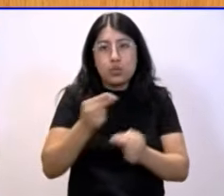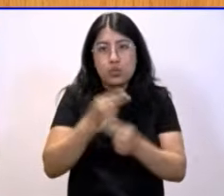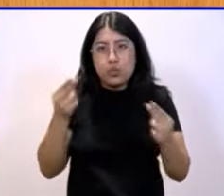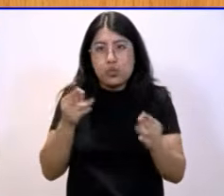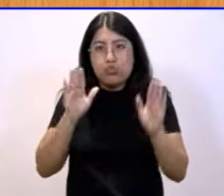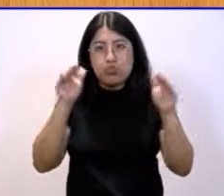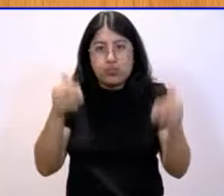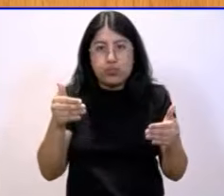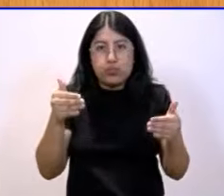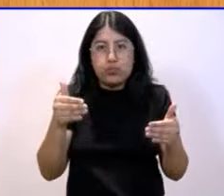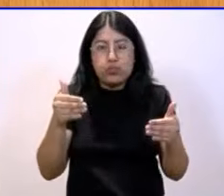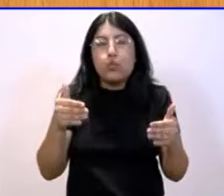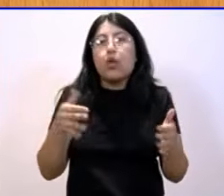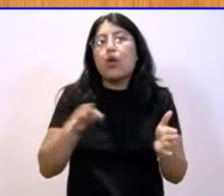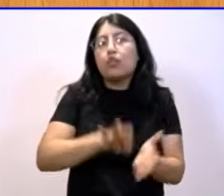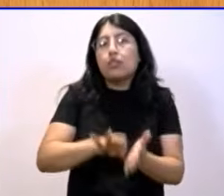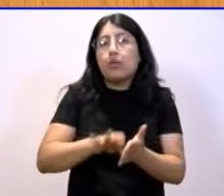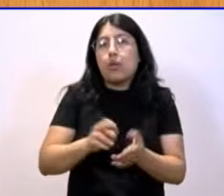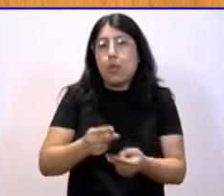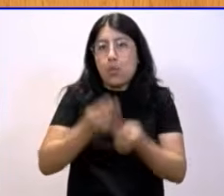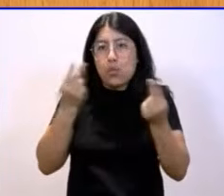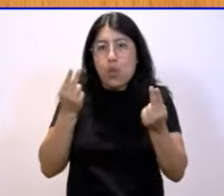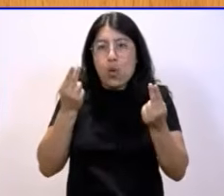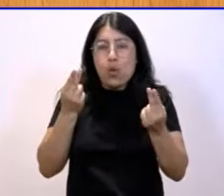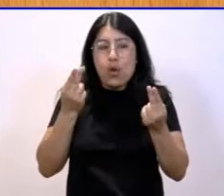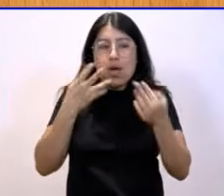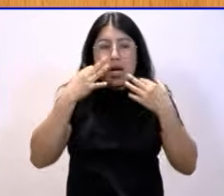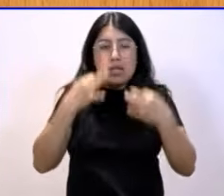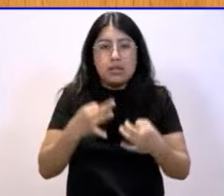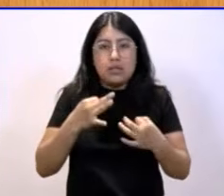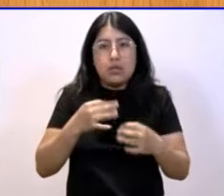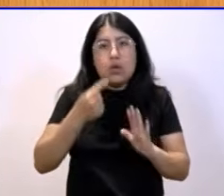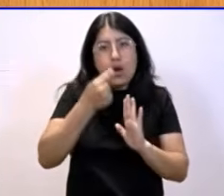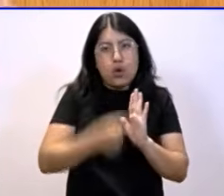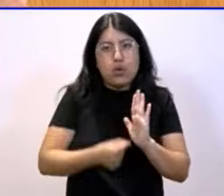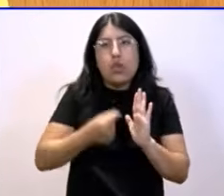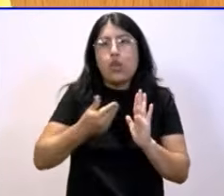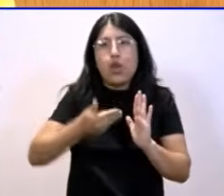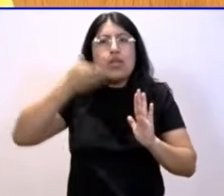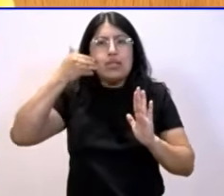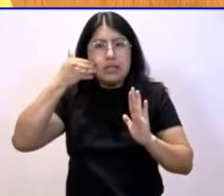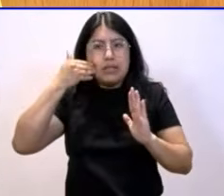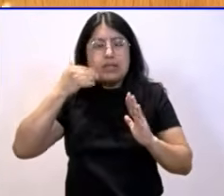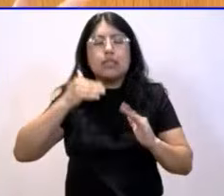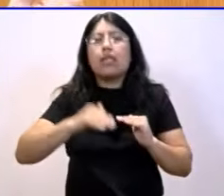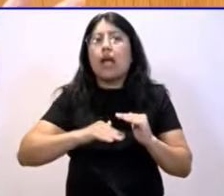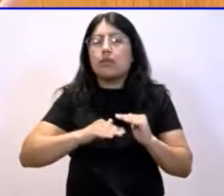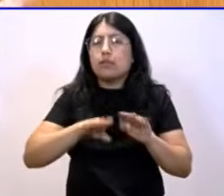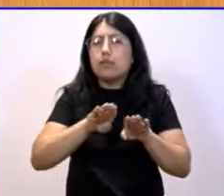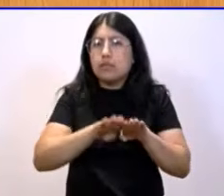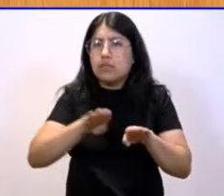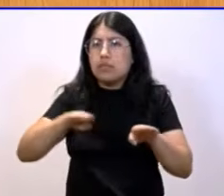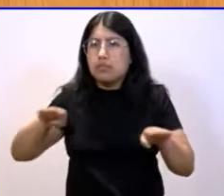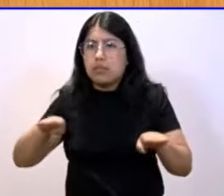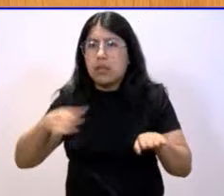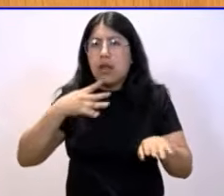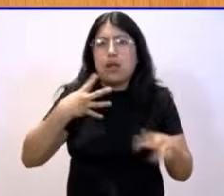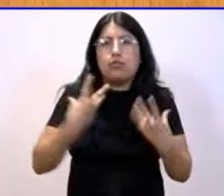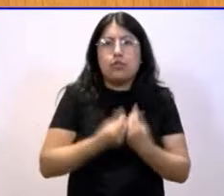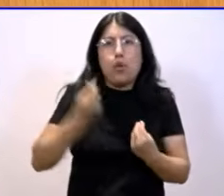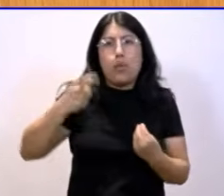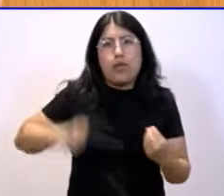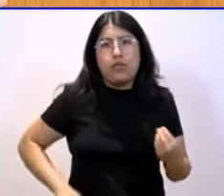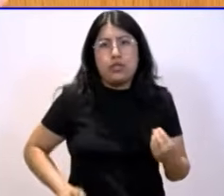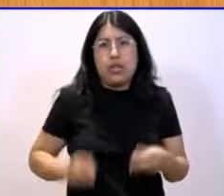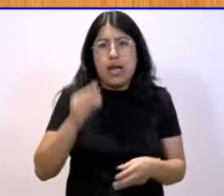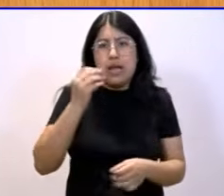a prestar los servicios públicos, garantizando unas condiciones dignas y equilibradas para los profesionales que